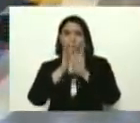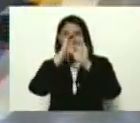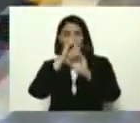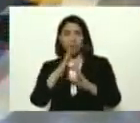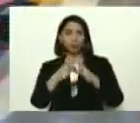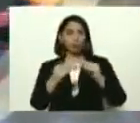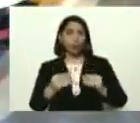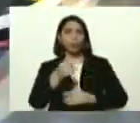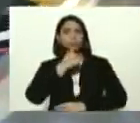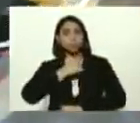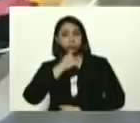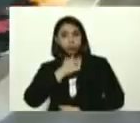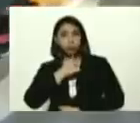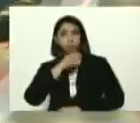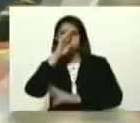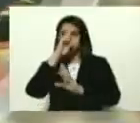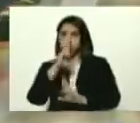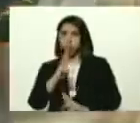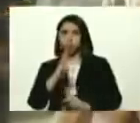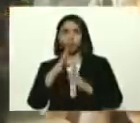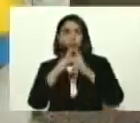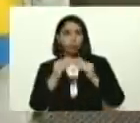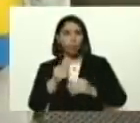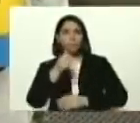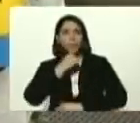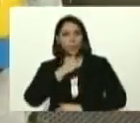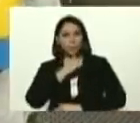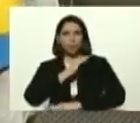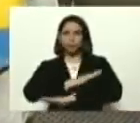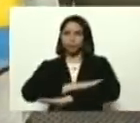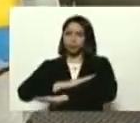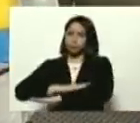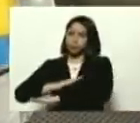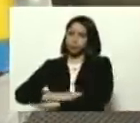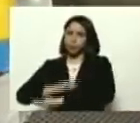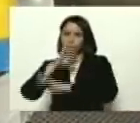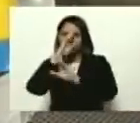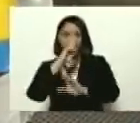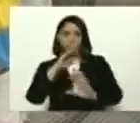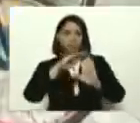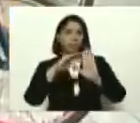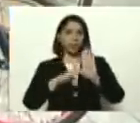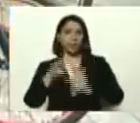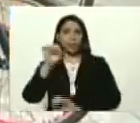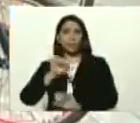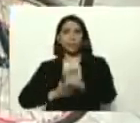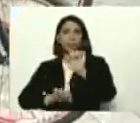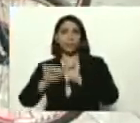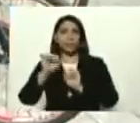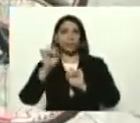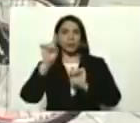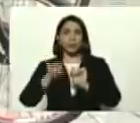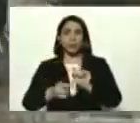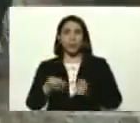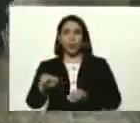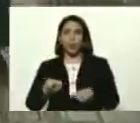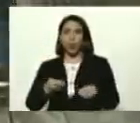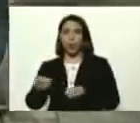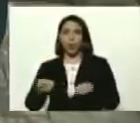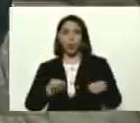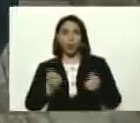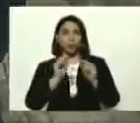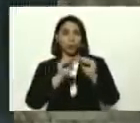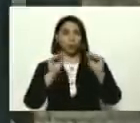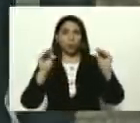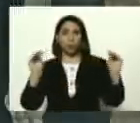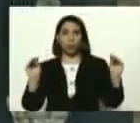la prudencia, toda la cautela, a respetar las medidas de prevención y de control. Y el